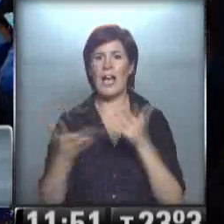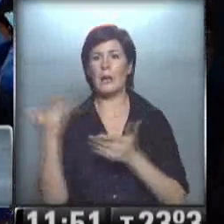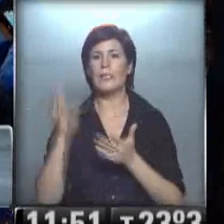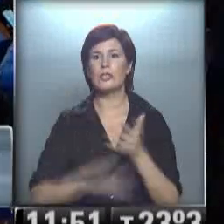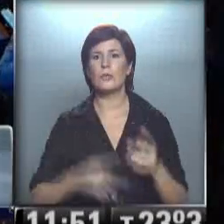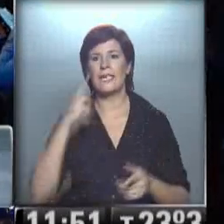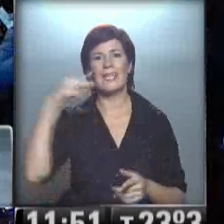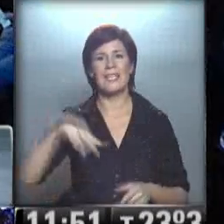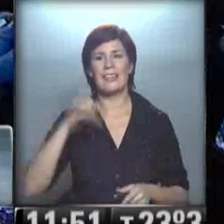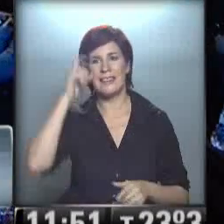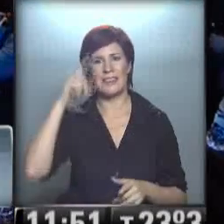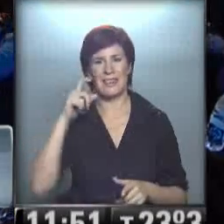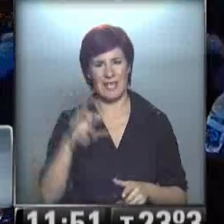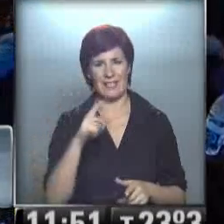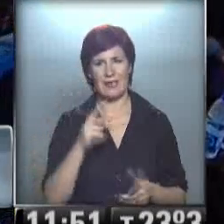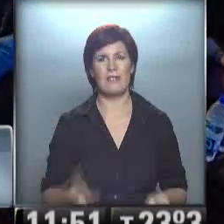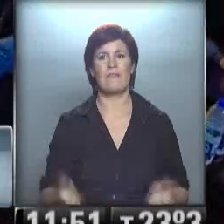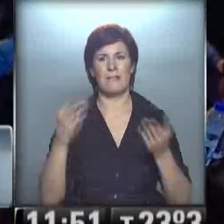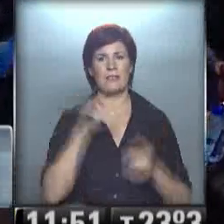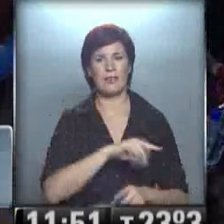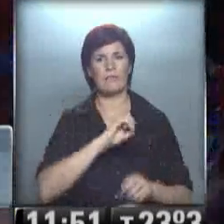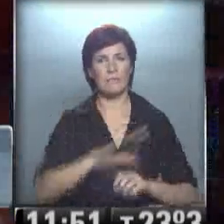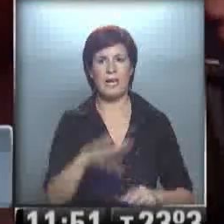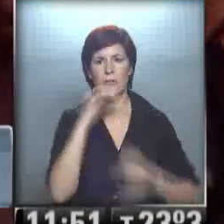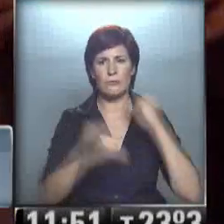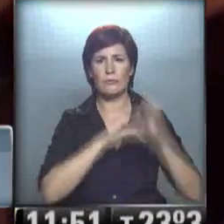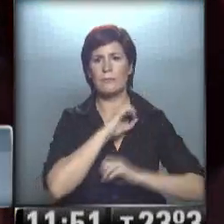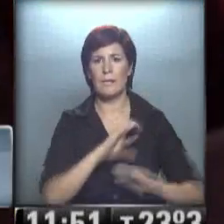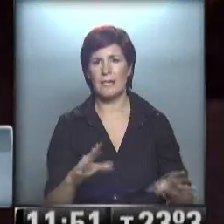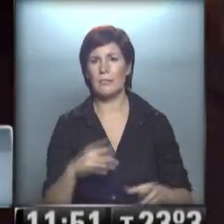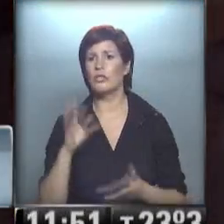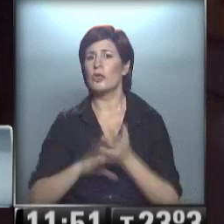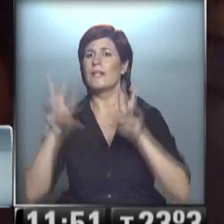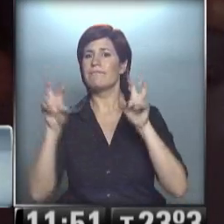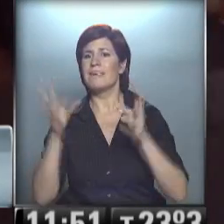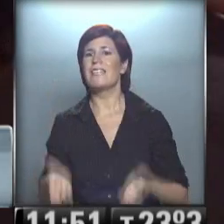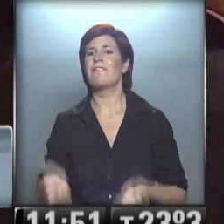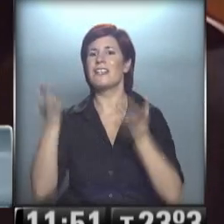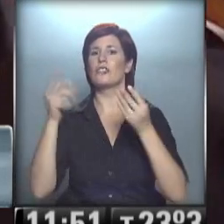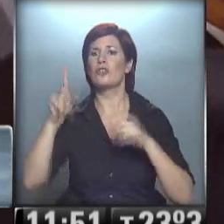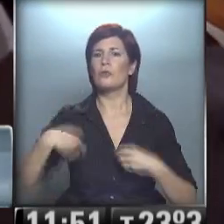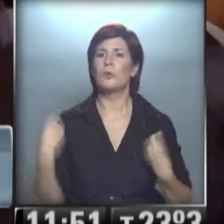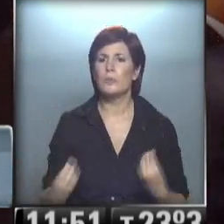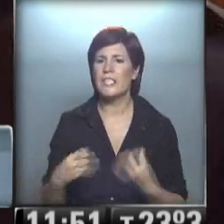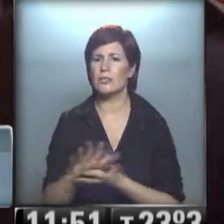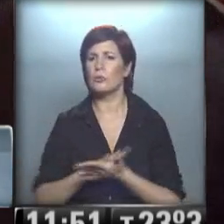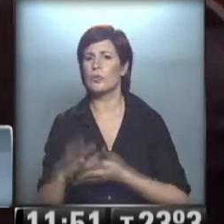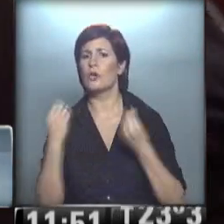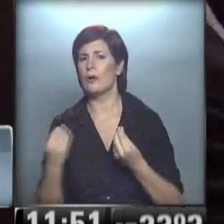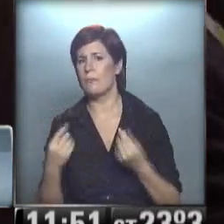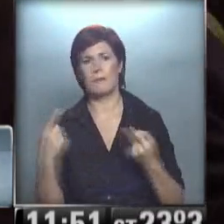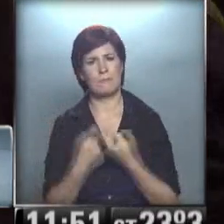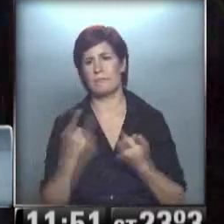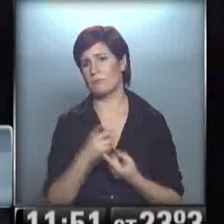los precios. Claro. Se decía que había inflación y que el gobierno lo ocultaba, no que había inflación por tal o cual motivo. No se habló nunca hasta que el gobierno lo puso